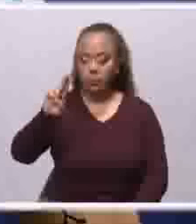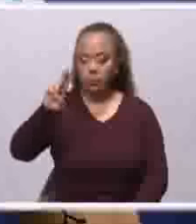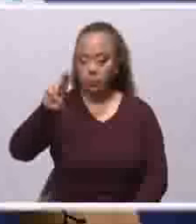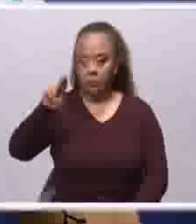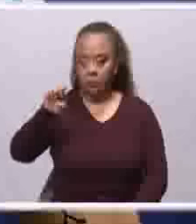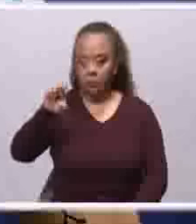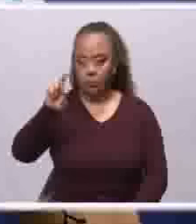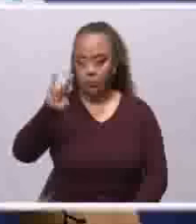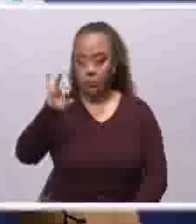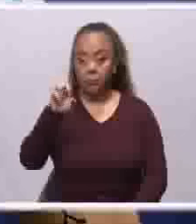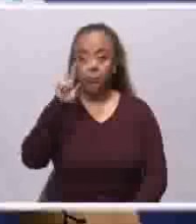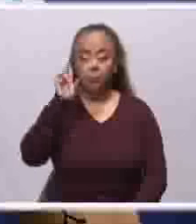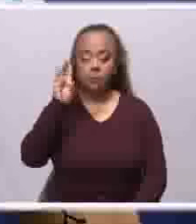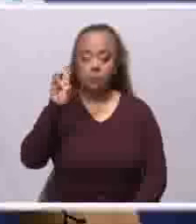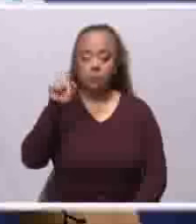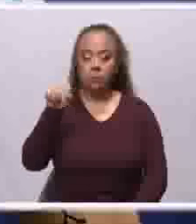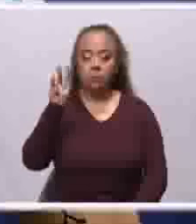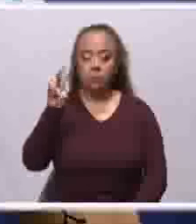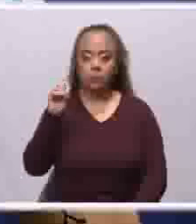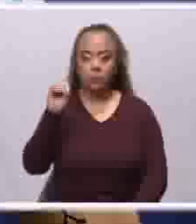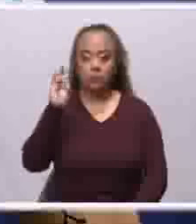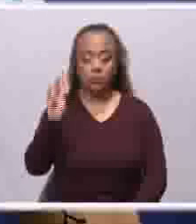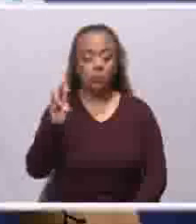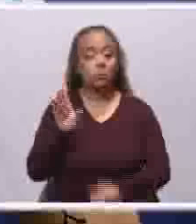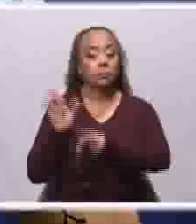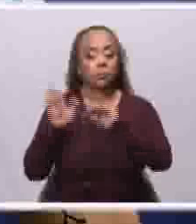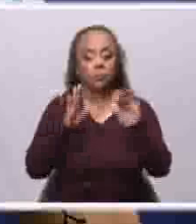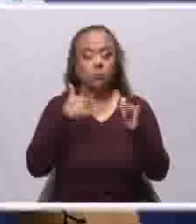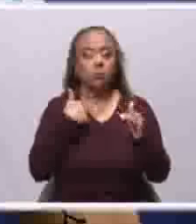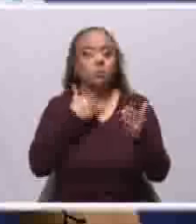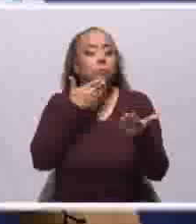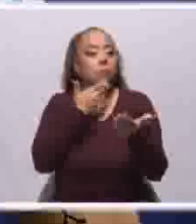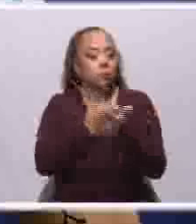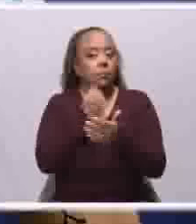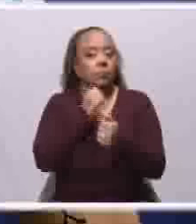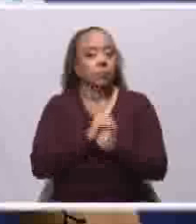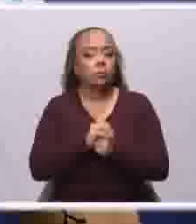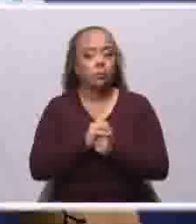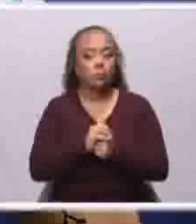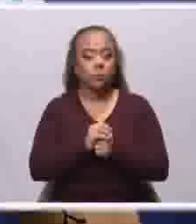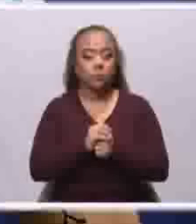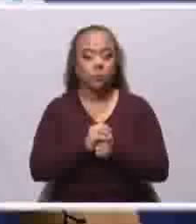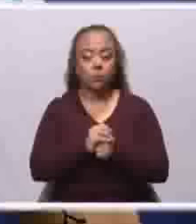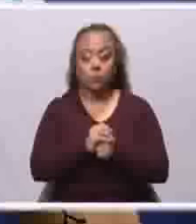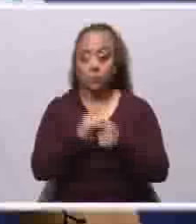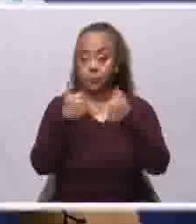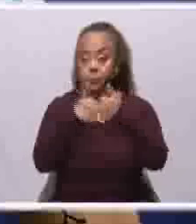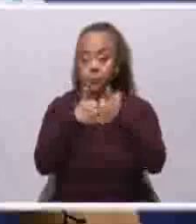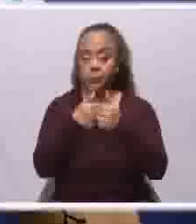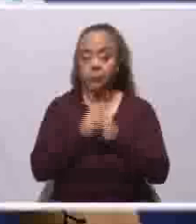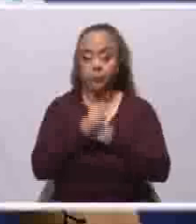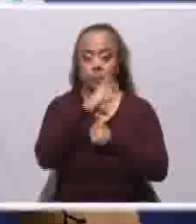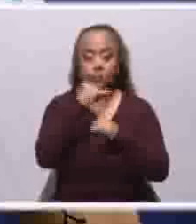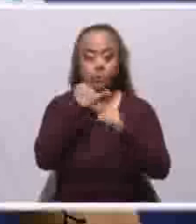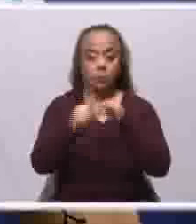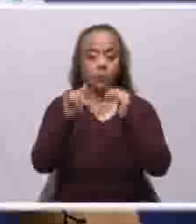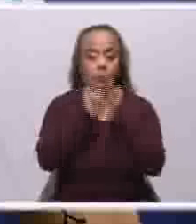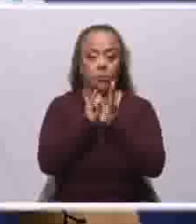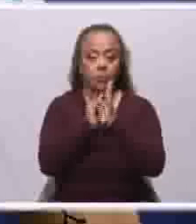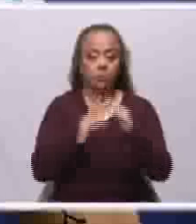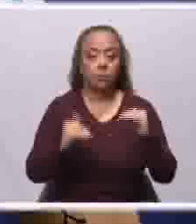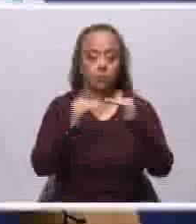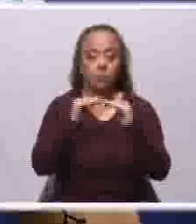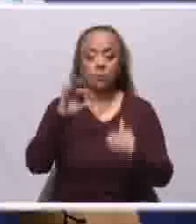7.07 para el portero que tuvo una gran actuación en los tres partidos ante Brasil Colombia y Paraguay y cierra este podio